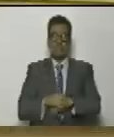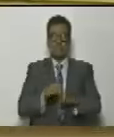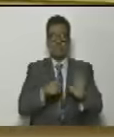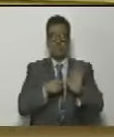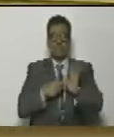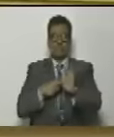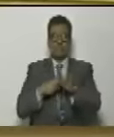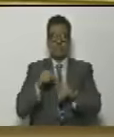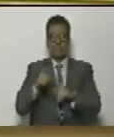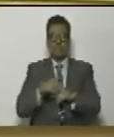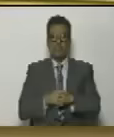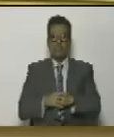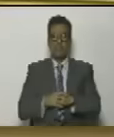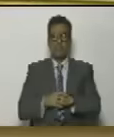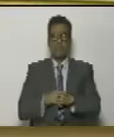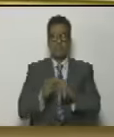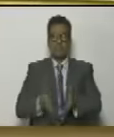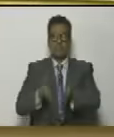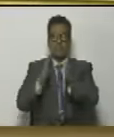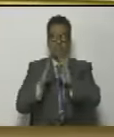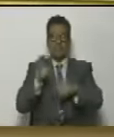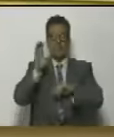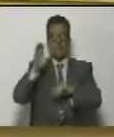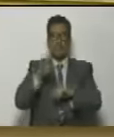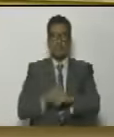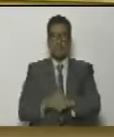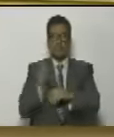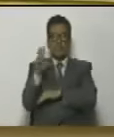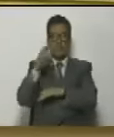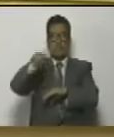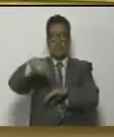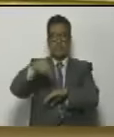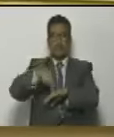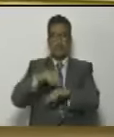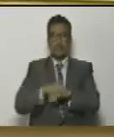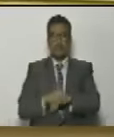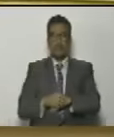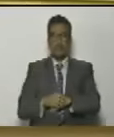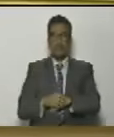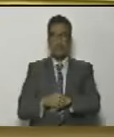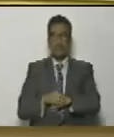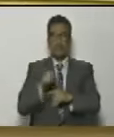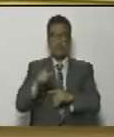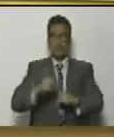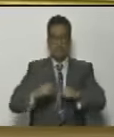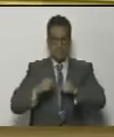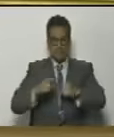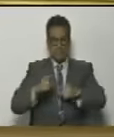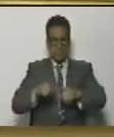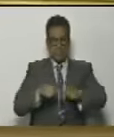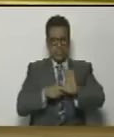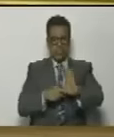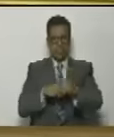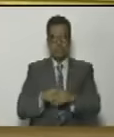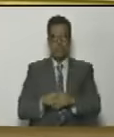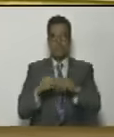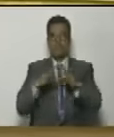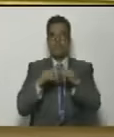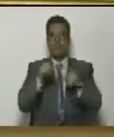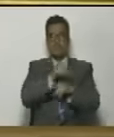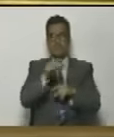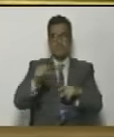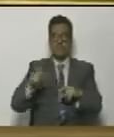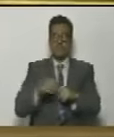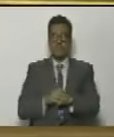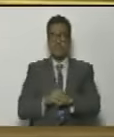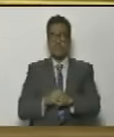posición del Bloque de la Patria de la Asamblea Nacional y la posición de todas y